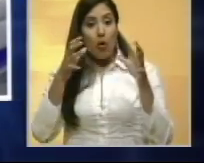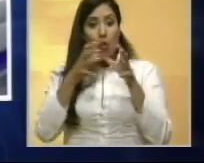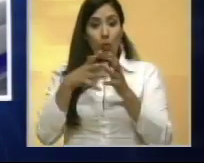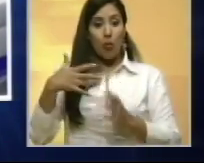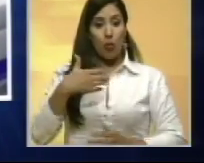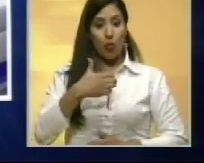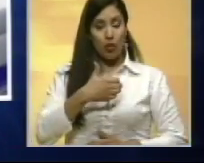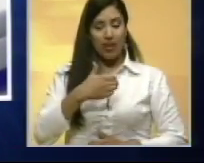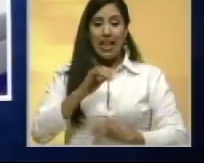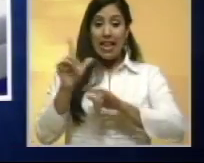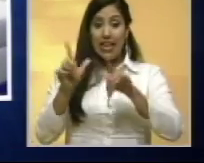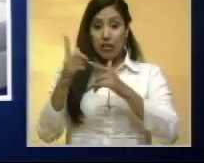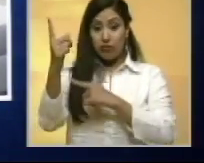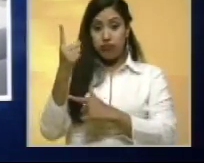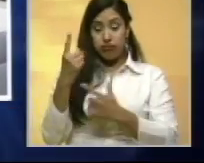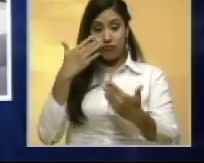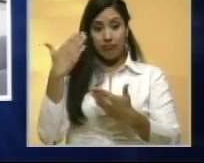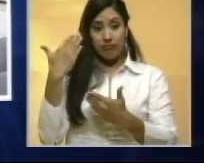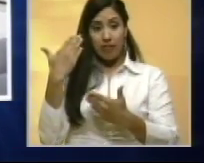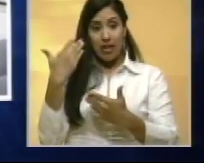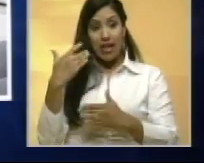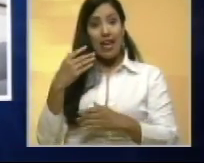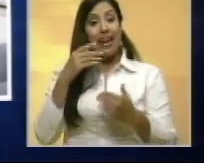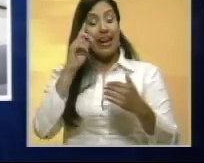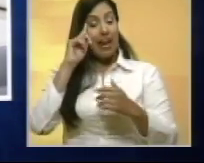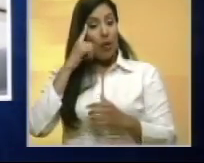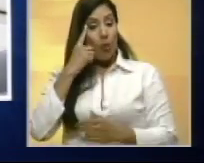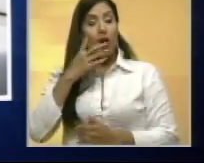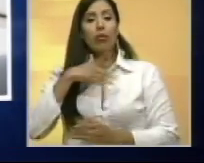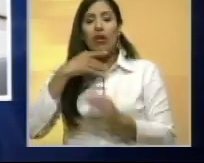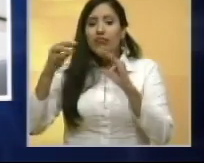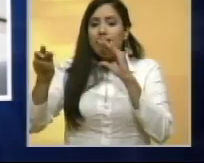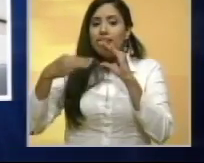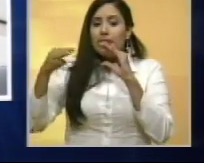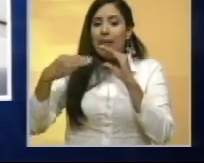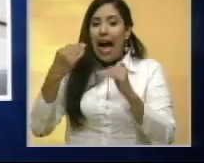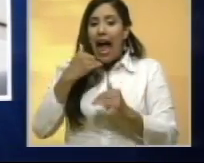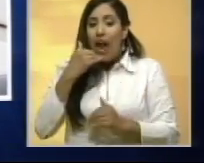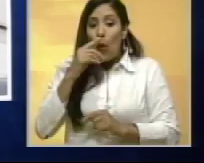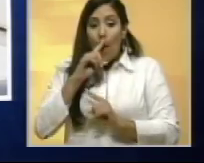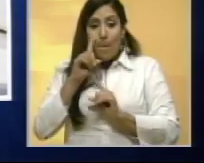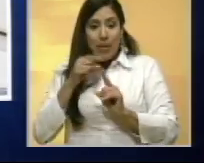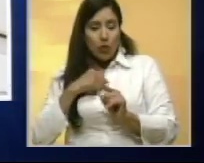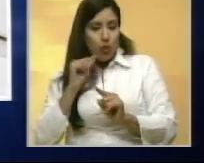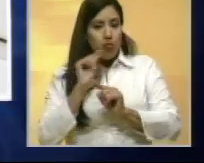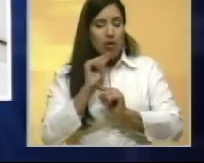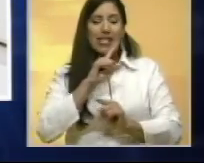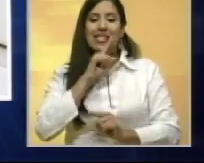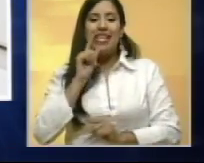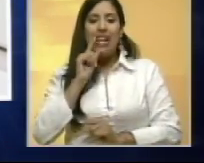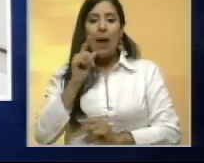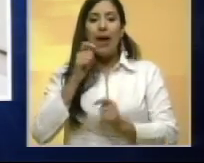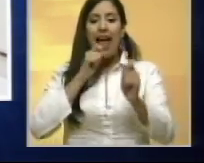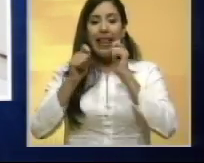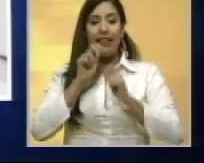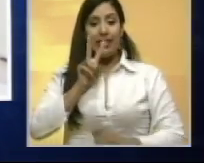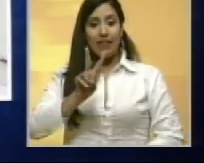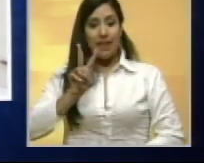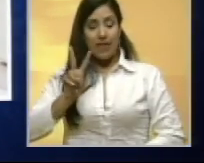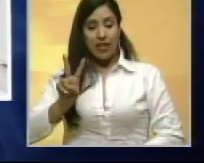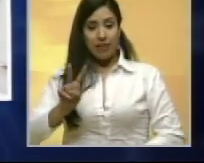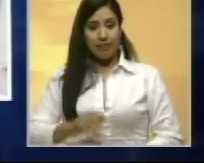de La Unidad. Ya está aquí en el estudio con nosotros. Recuerden que pueden formular sus preguntas con la etiqueta Entrevista